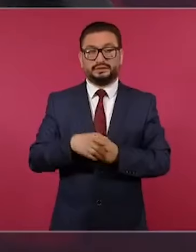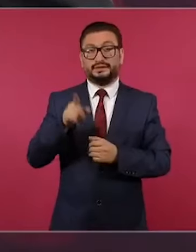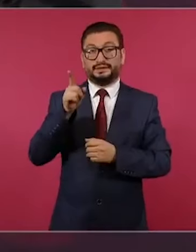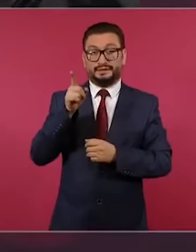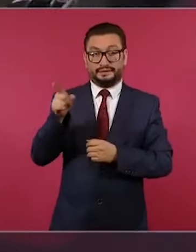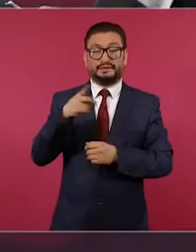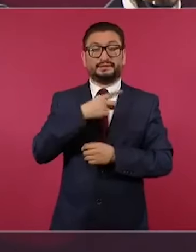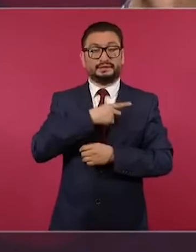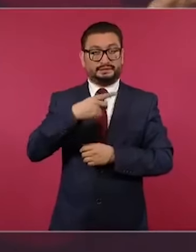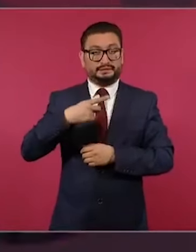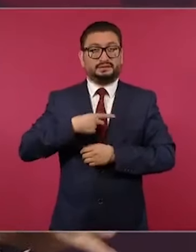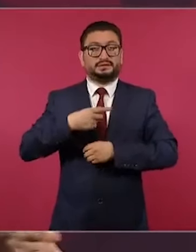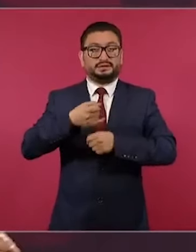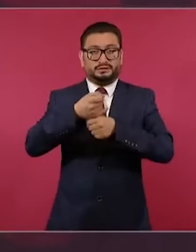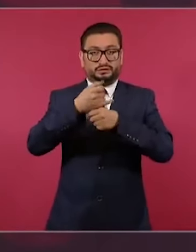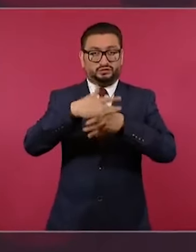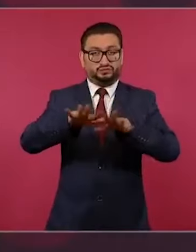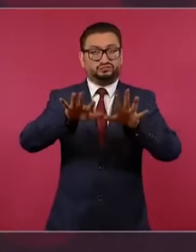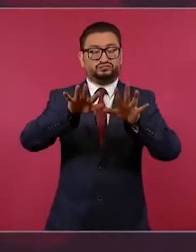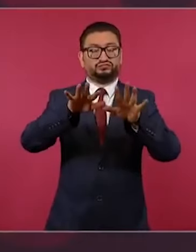debe dar un informe,